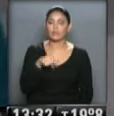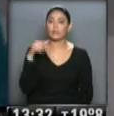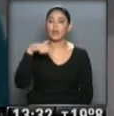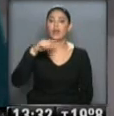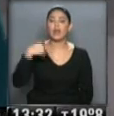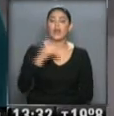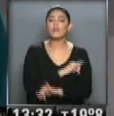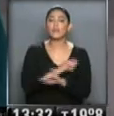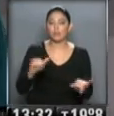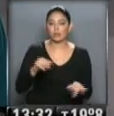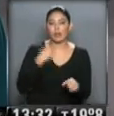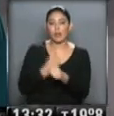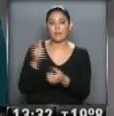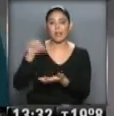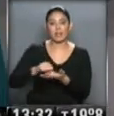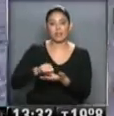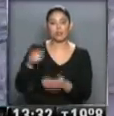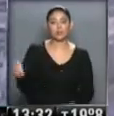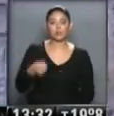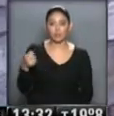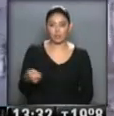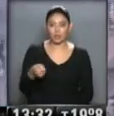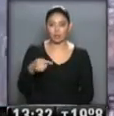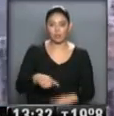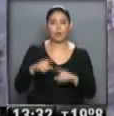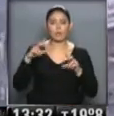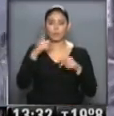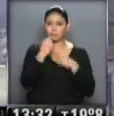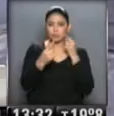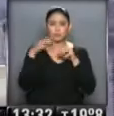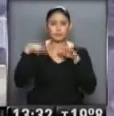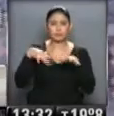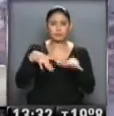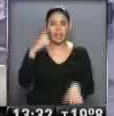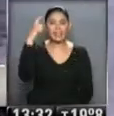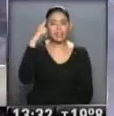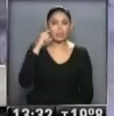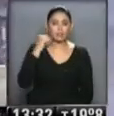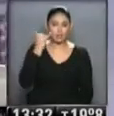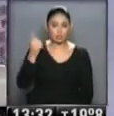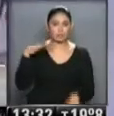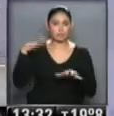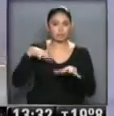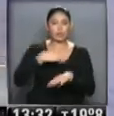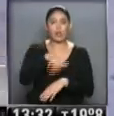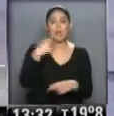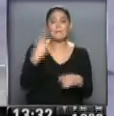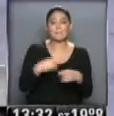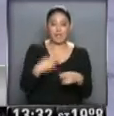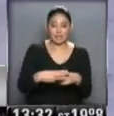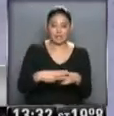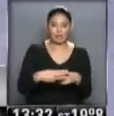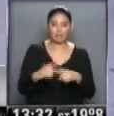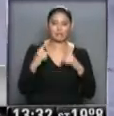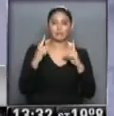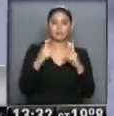Nos vamos con la información a Turquía, donde continúan las protestas por décimo día consecutivo. La plaza Taksim continúa